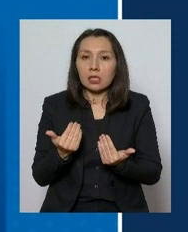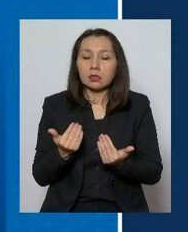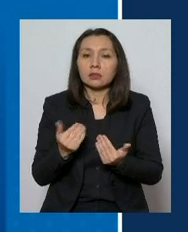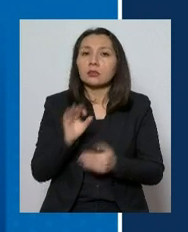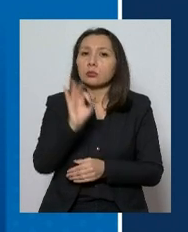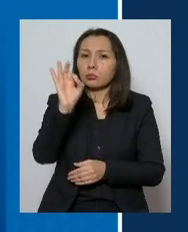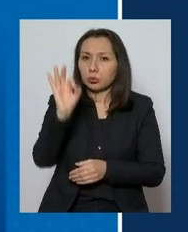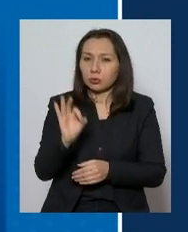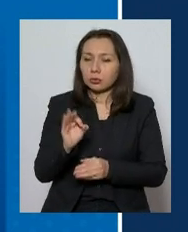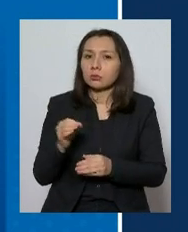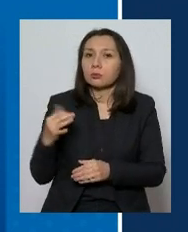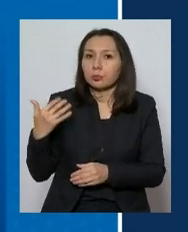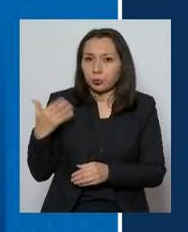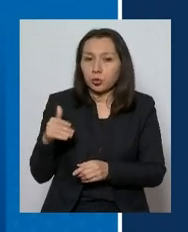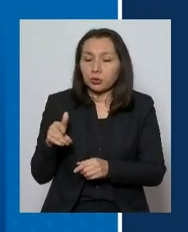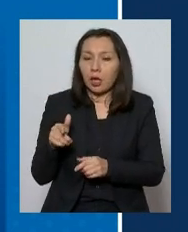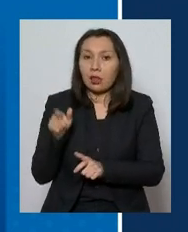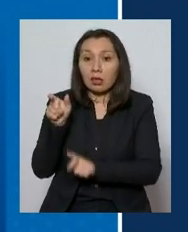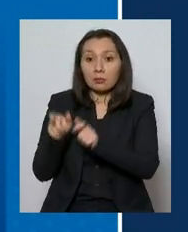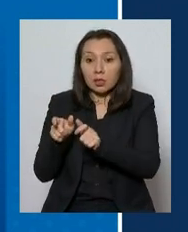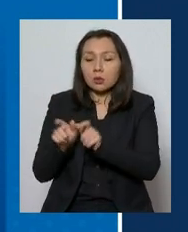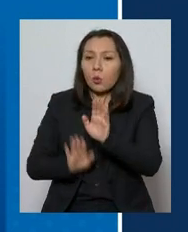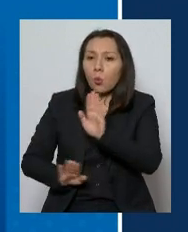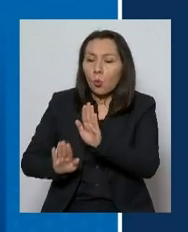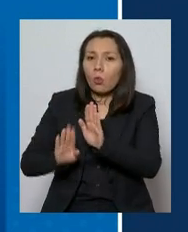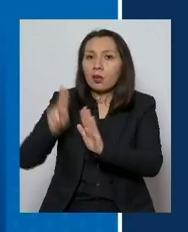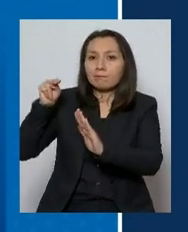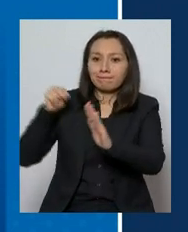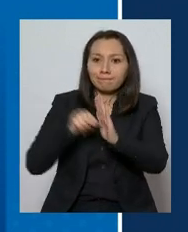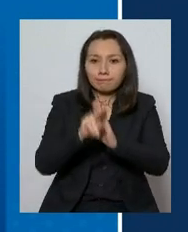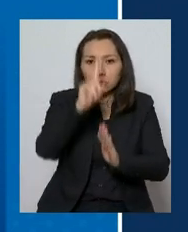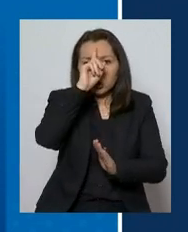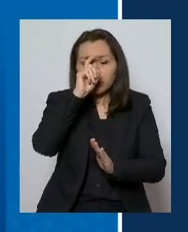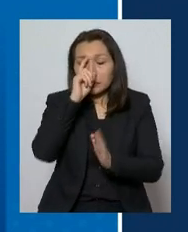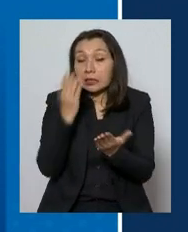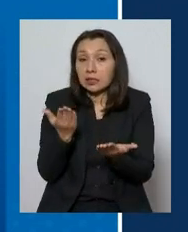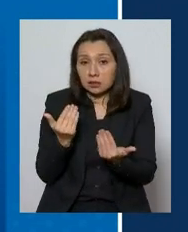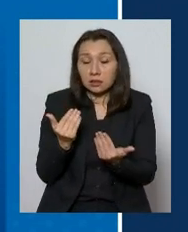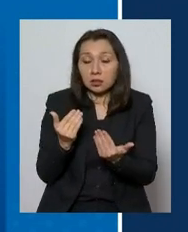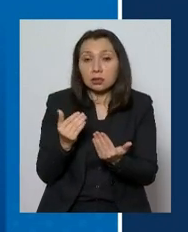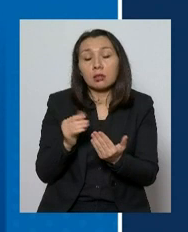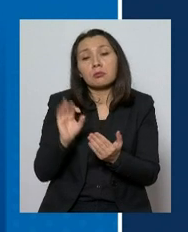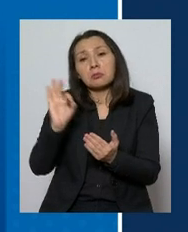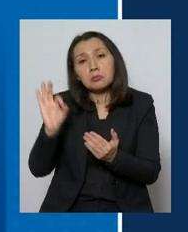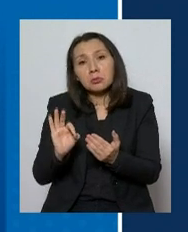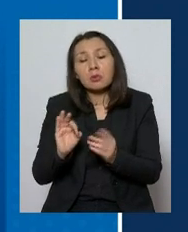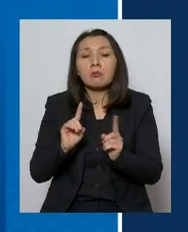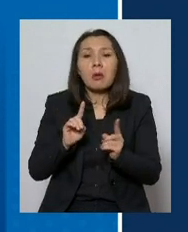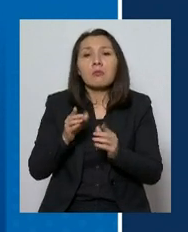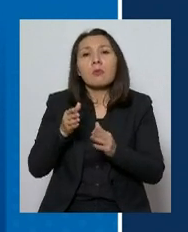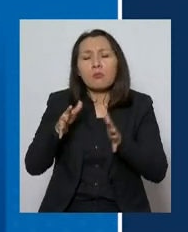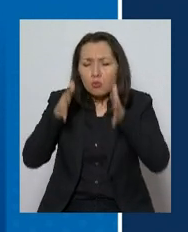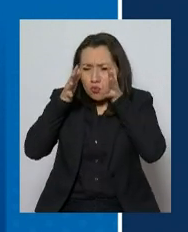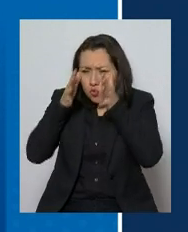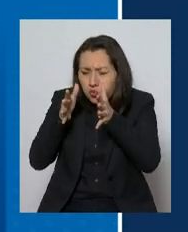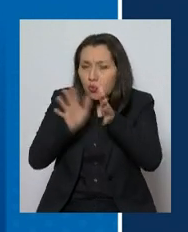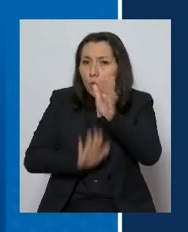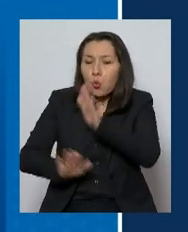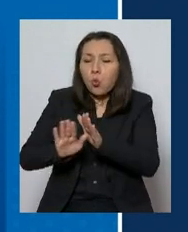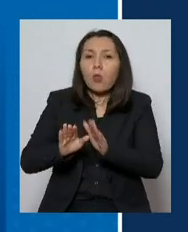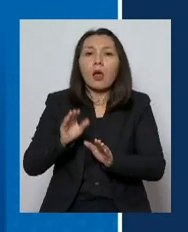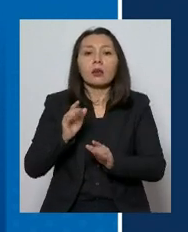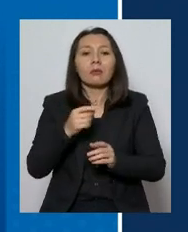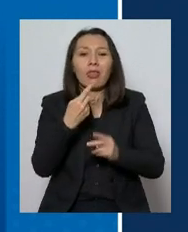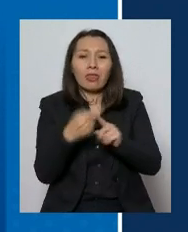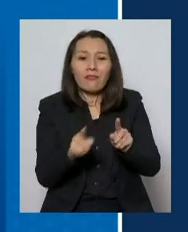un porcentaje importante de cuidados hospitalarios y en un porcentaje menor de cuidados intensivos en las